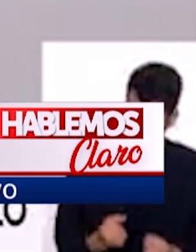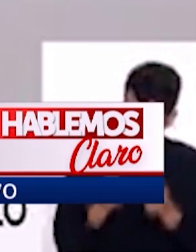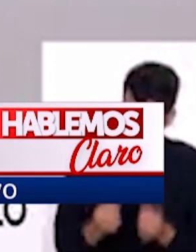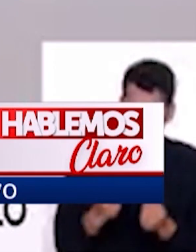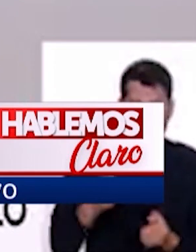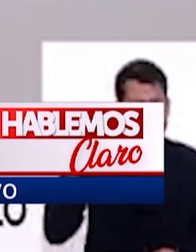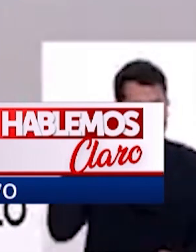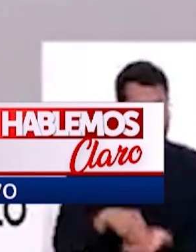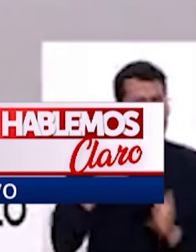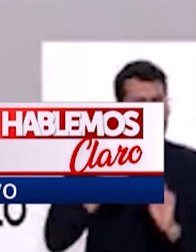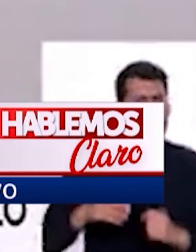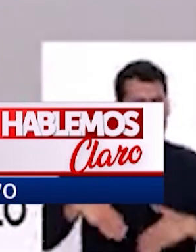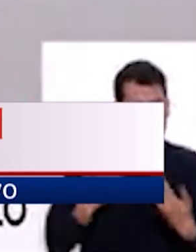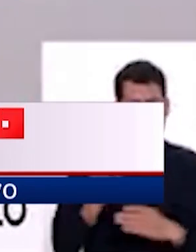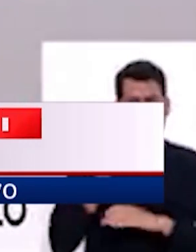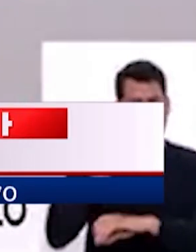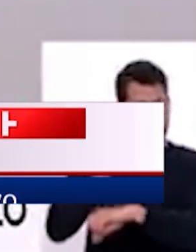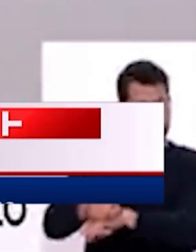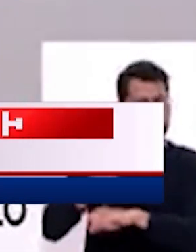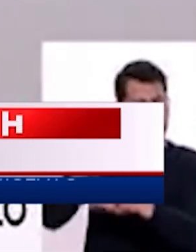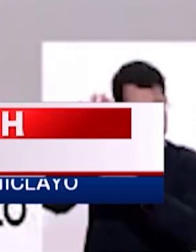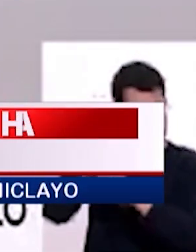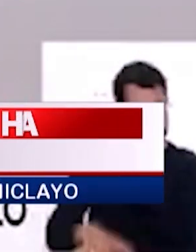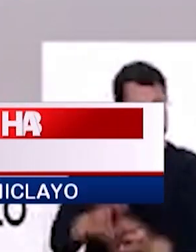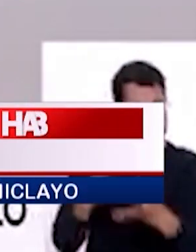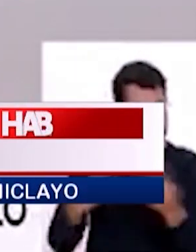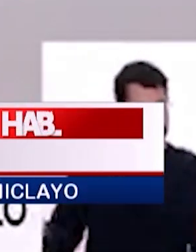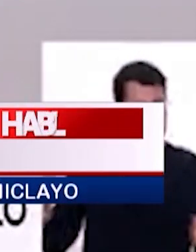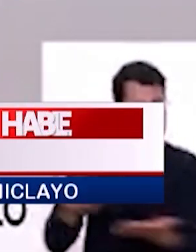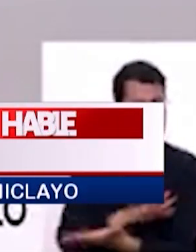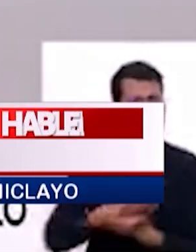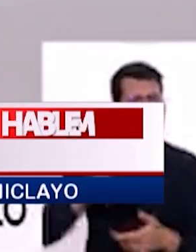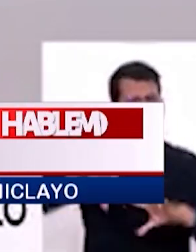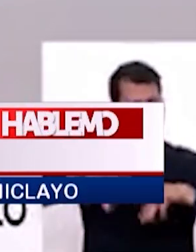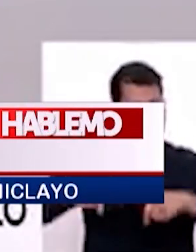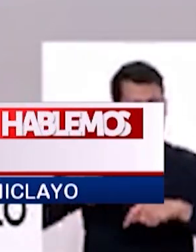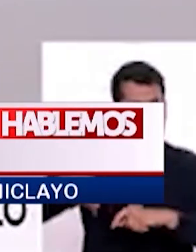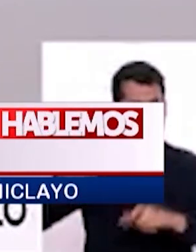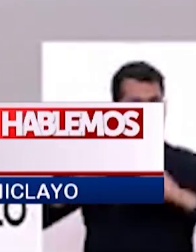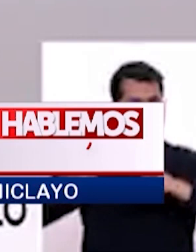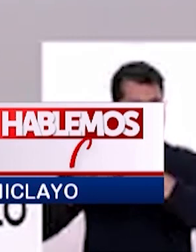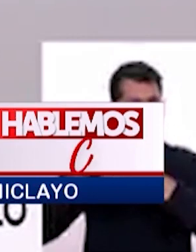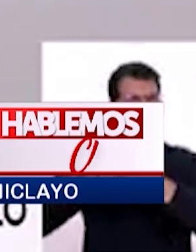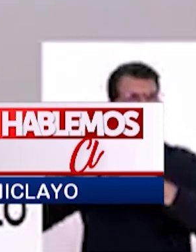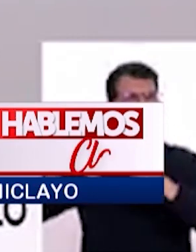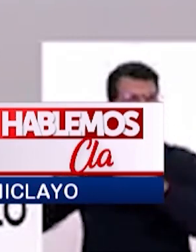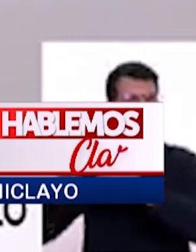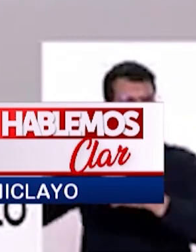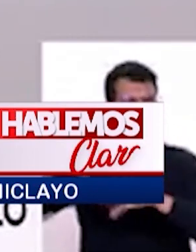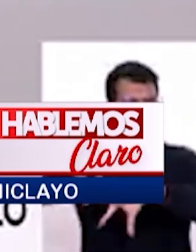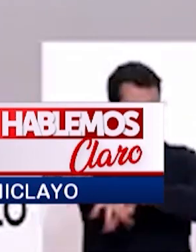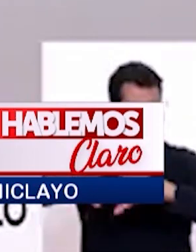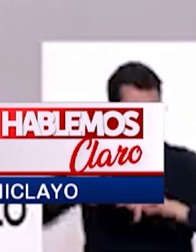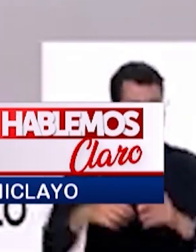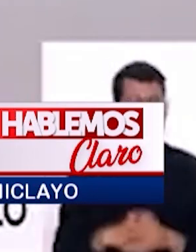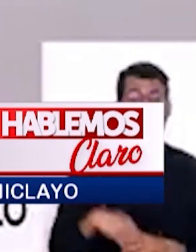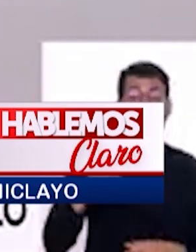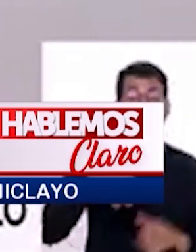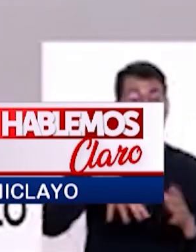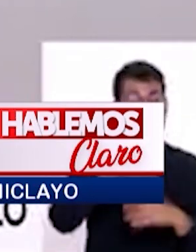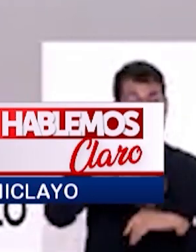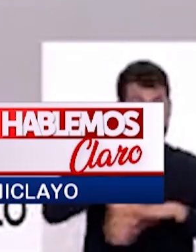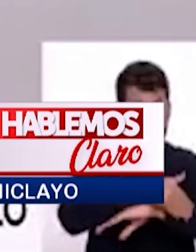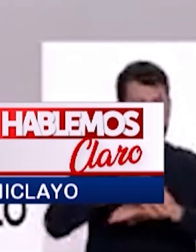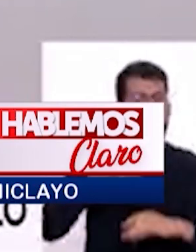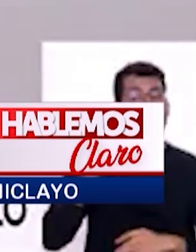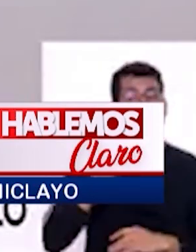poder derrotar al crimen organizado, a la delincuencia en la calle, a estos que abusan de las niñas